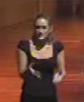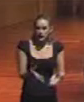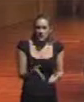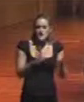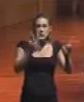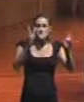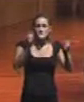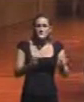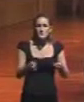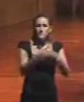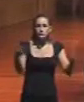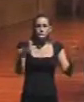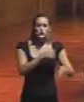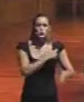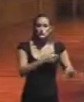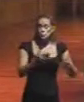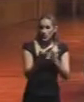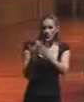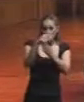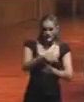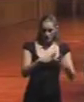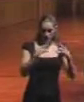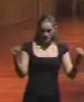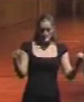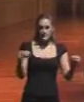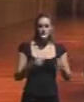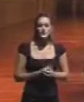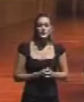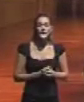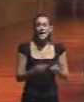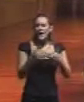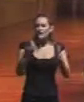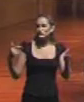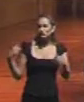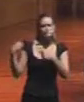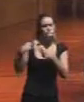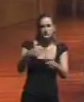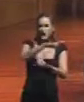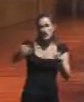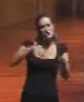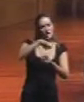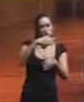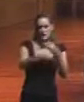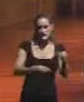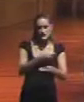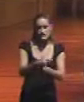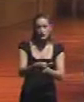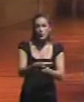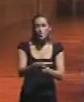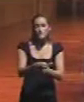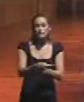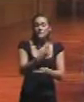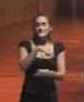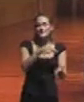solemne acto de apertura del curso académico de nuestra universidad. Un acto que se repite año tras año y cuyo protocolo